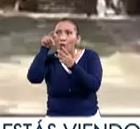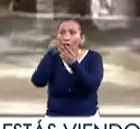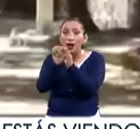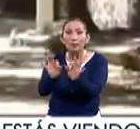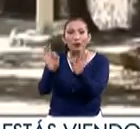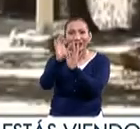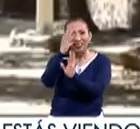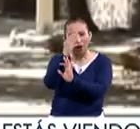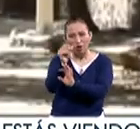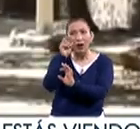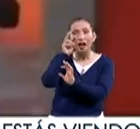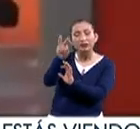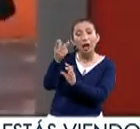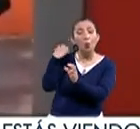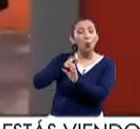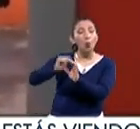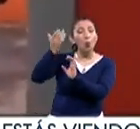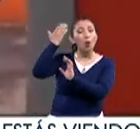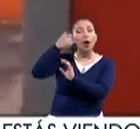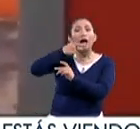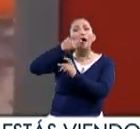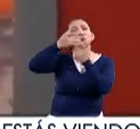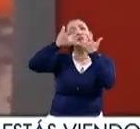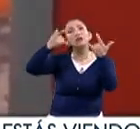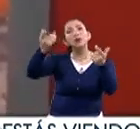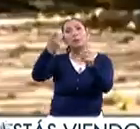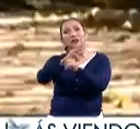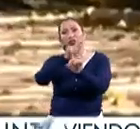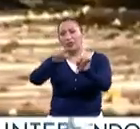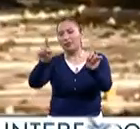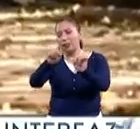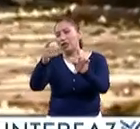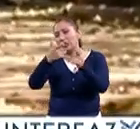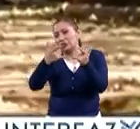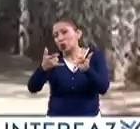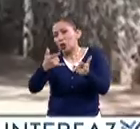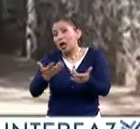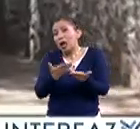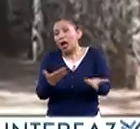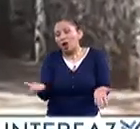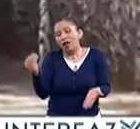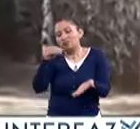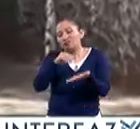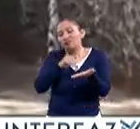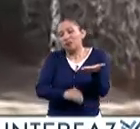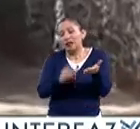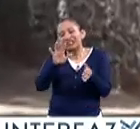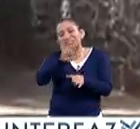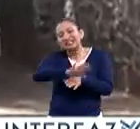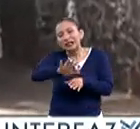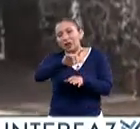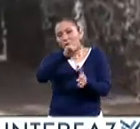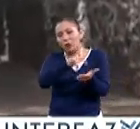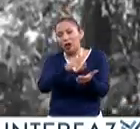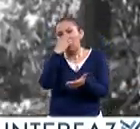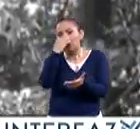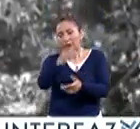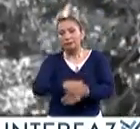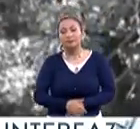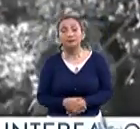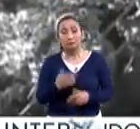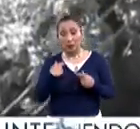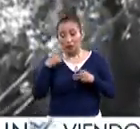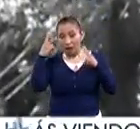de Coyoacán, donde según la tradición oral, ocurrieron diversos acontecimientos que hoy forman parte de la identidad de este barrio.